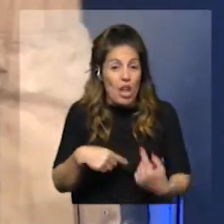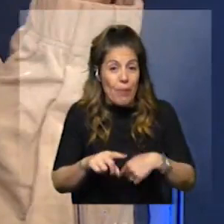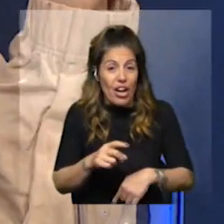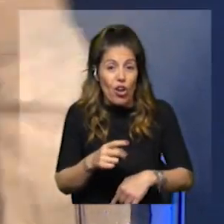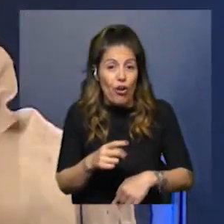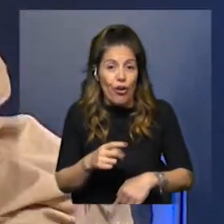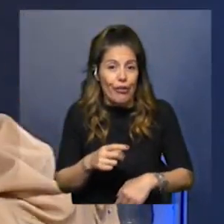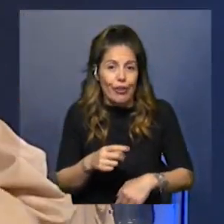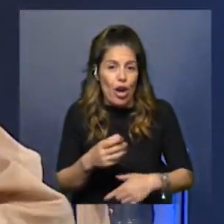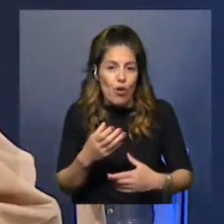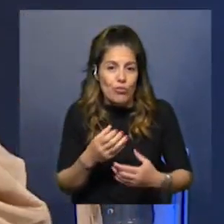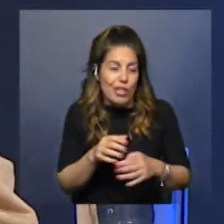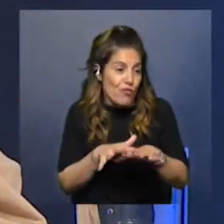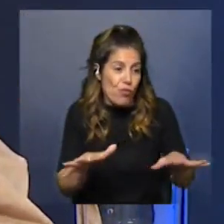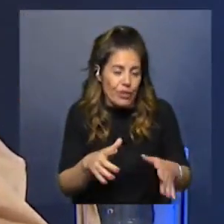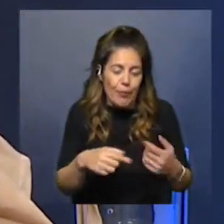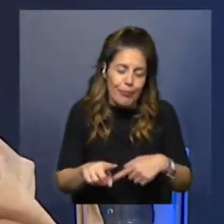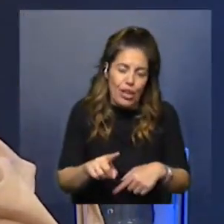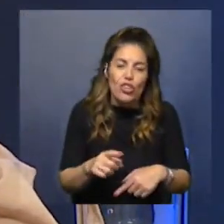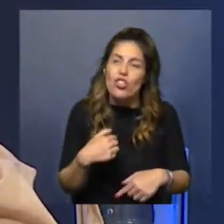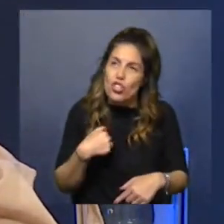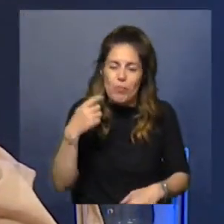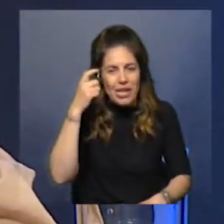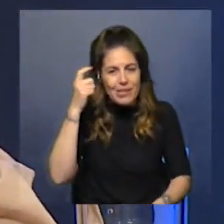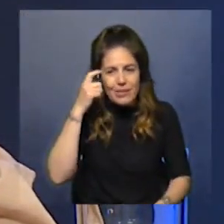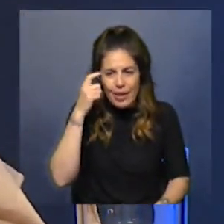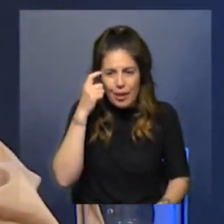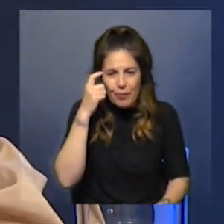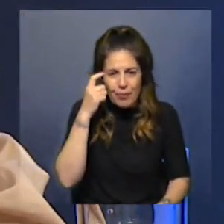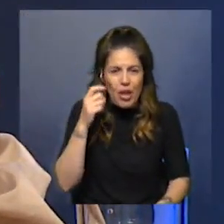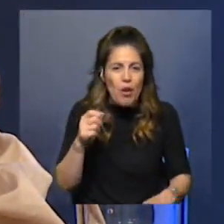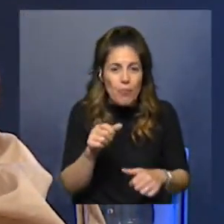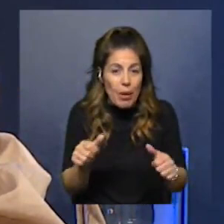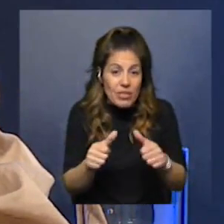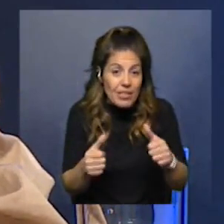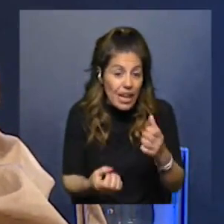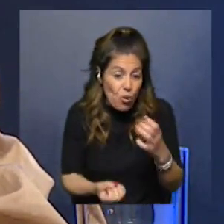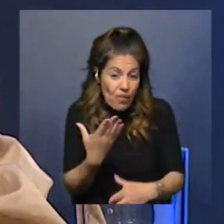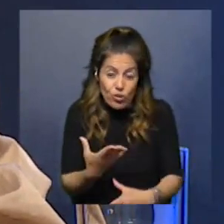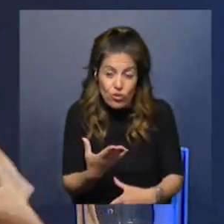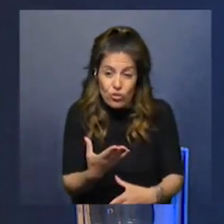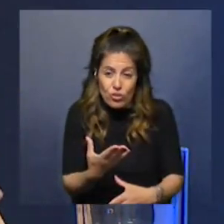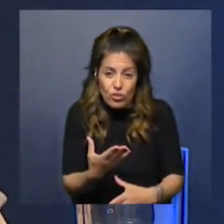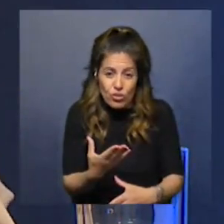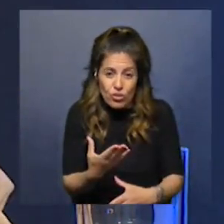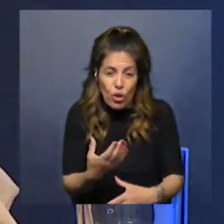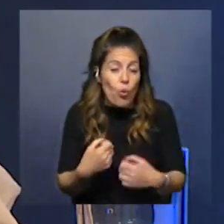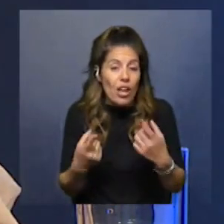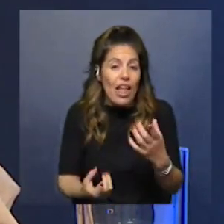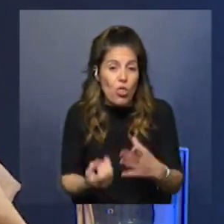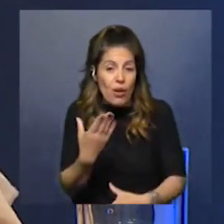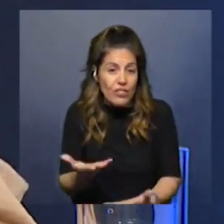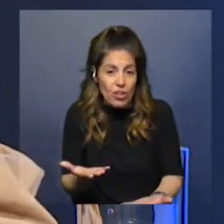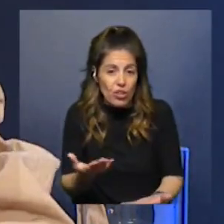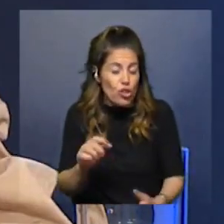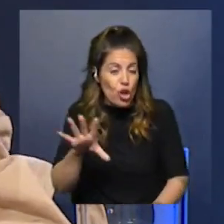que no se entiende. Entonces dije, está. Vamos a darle inéditos, entonces. Pero cuando le das inéditos tropicales,